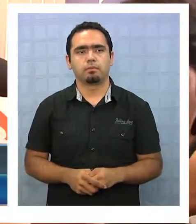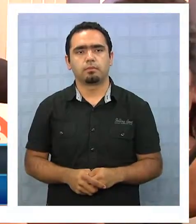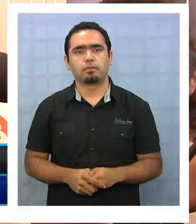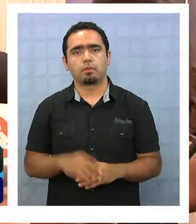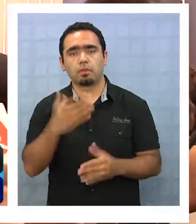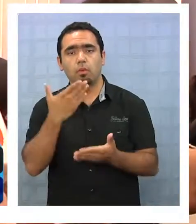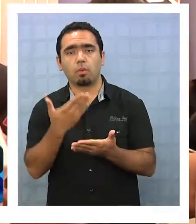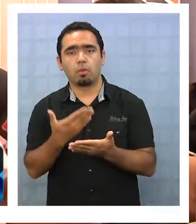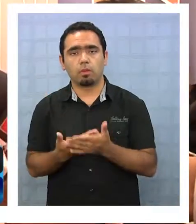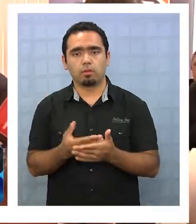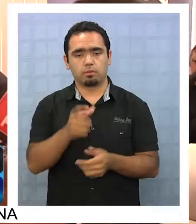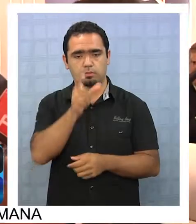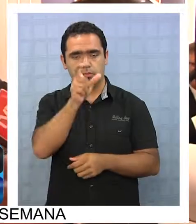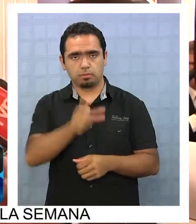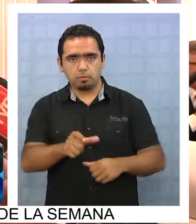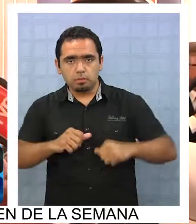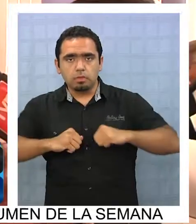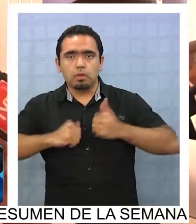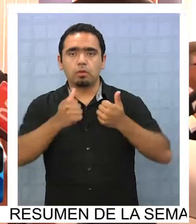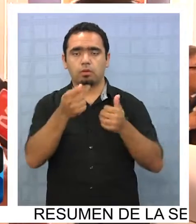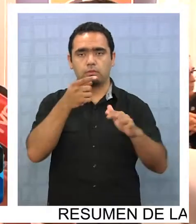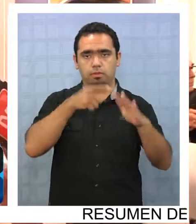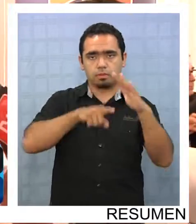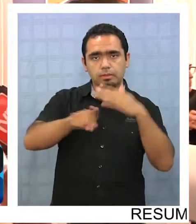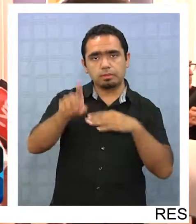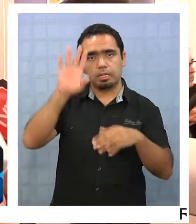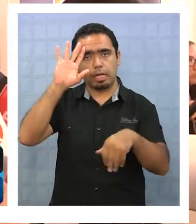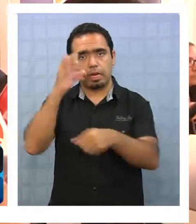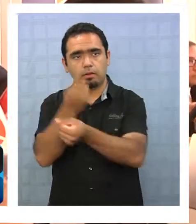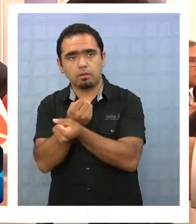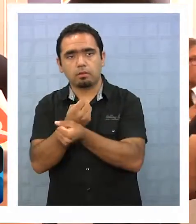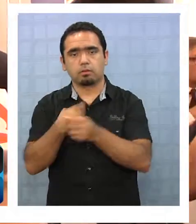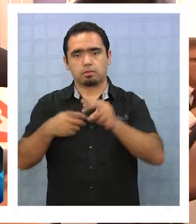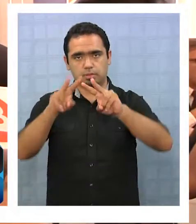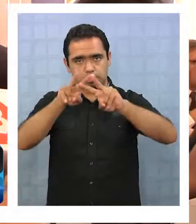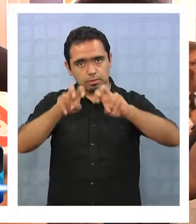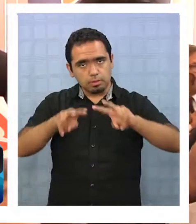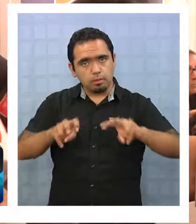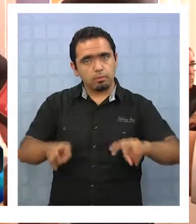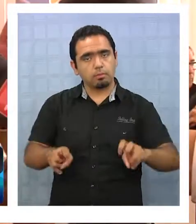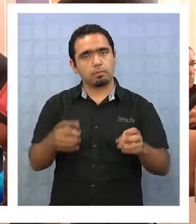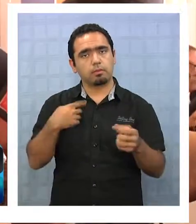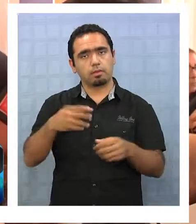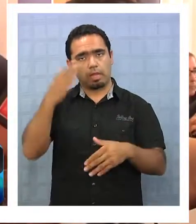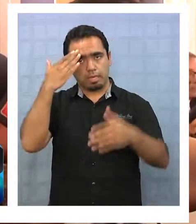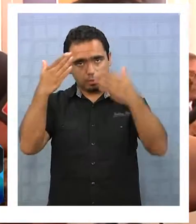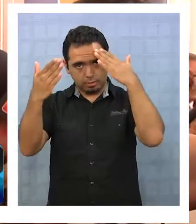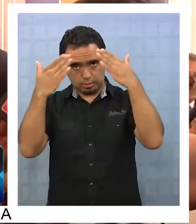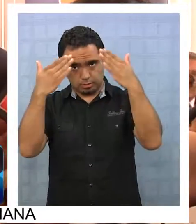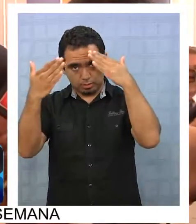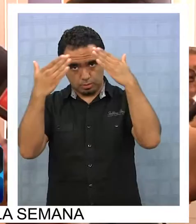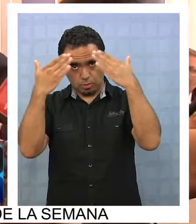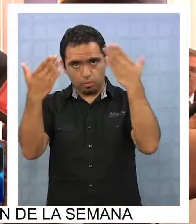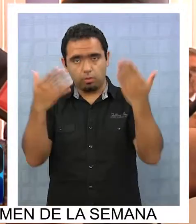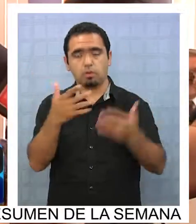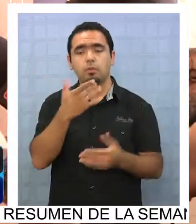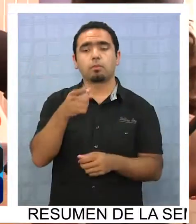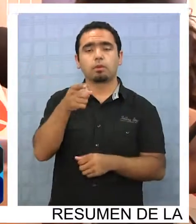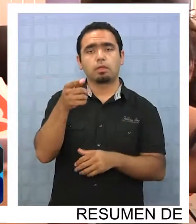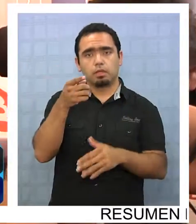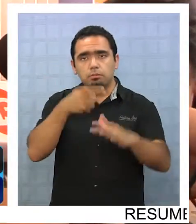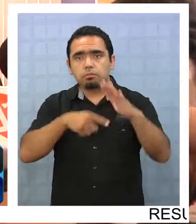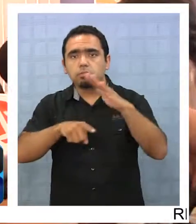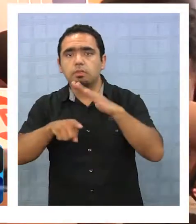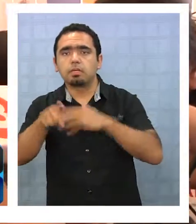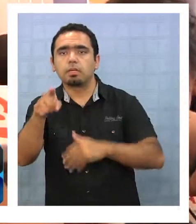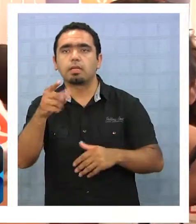Cuando los jóvenes ingresan a carabineros, que los examinen, que le hagan un test psicológico, para que así aprendan a